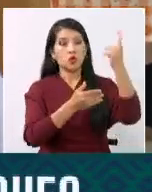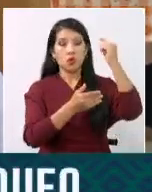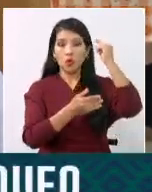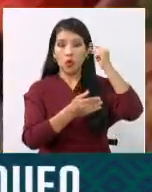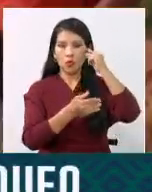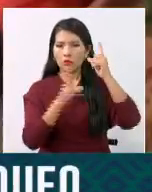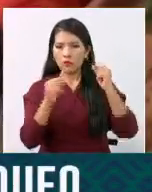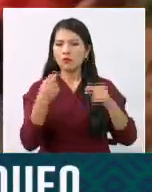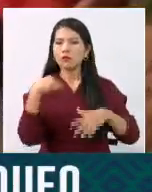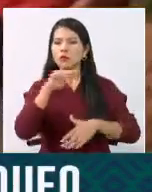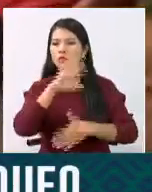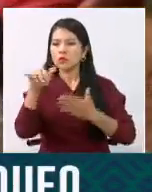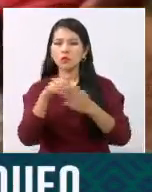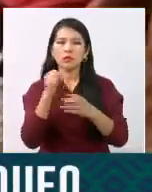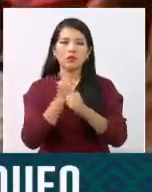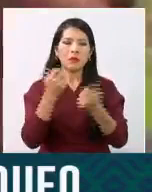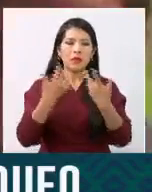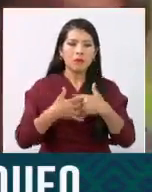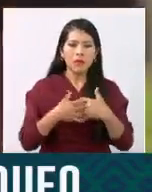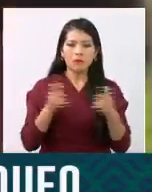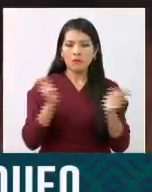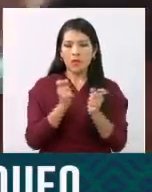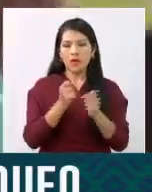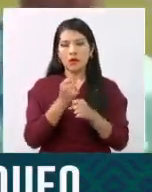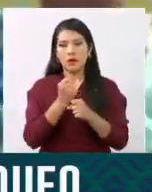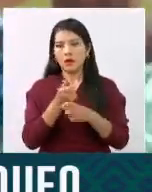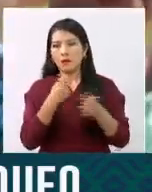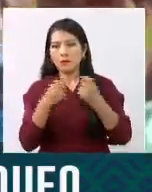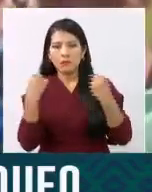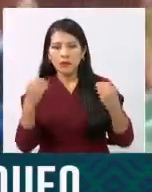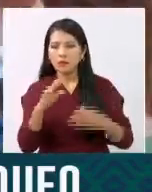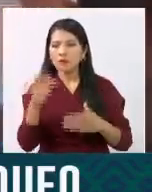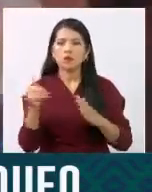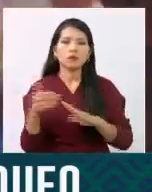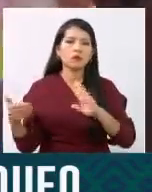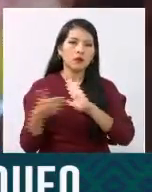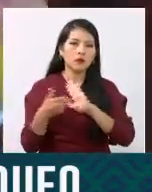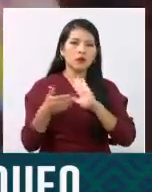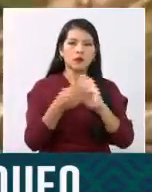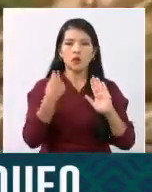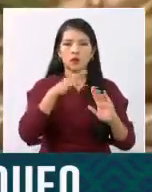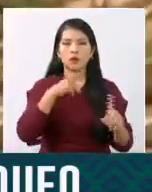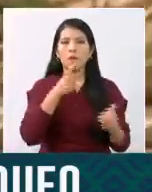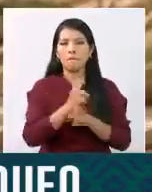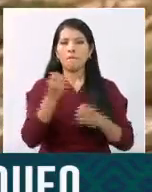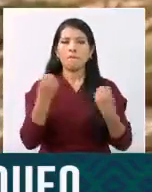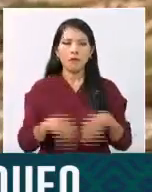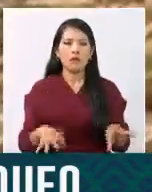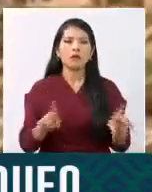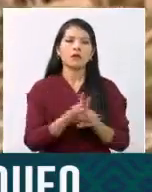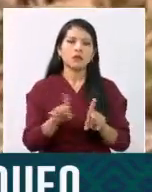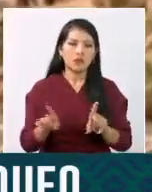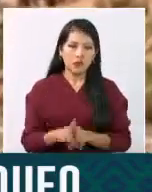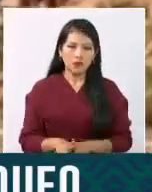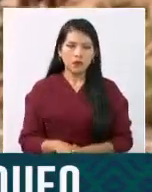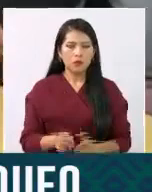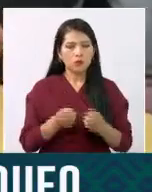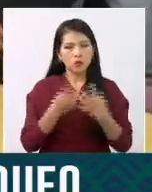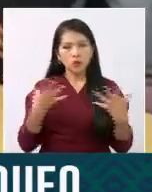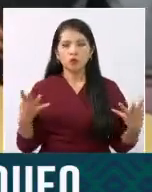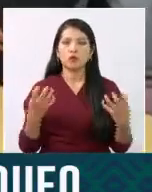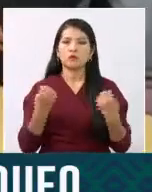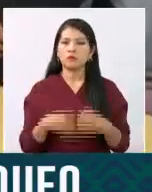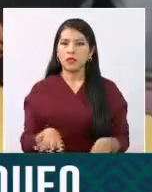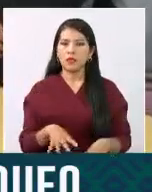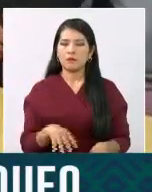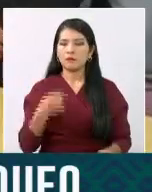a los pequeños productores, a nosotros que somos cuentapropistas, nos van a bloquear y entonces, ¿a quién van a perjudicar más? O sea,